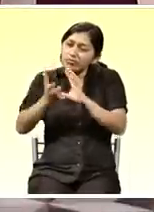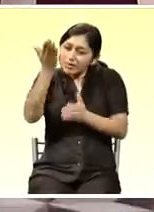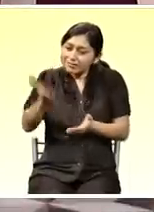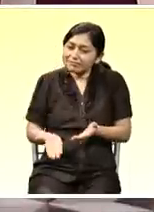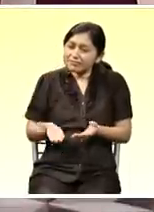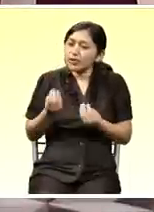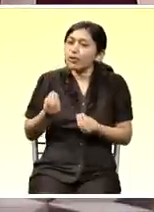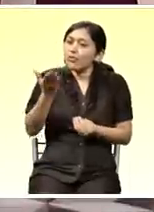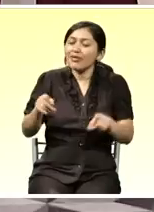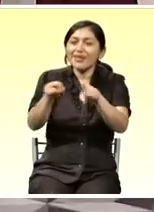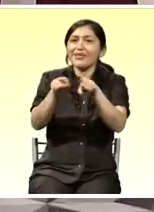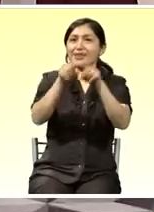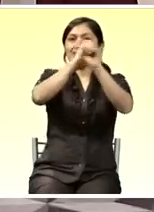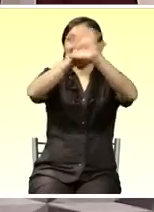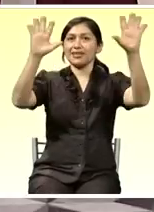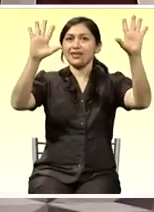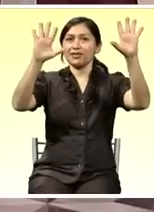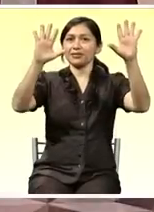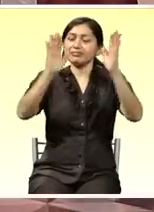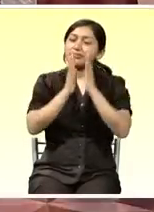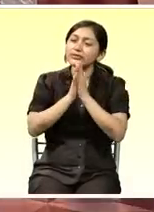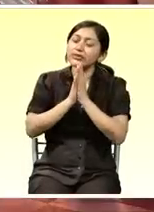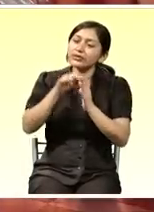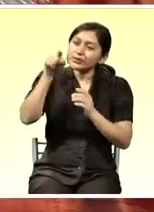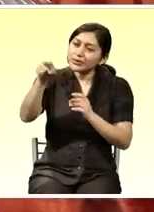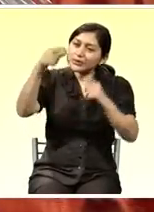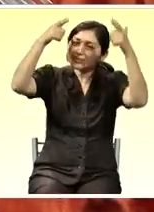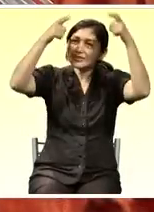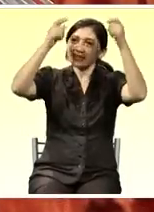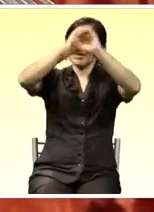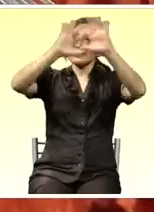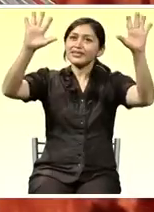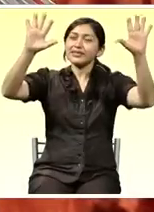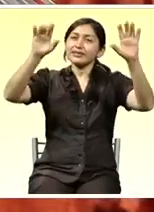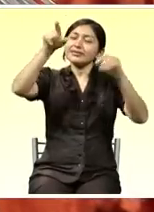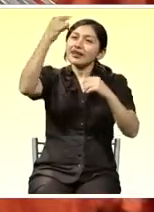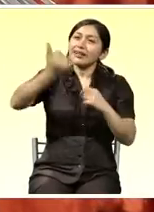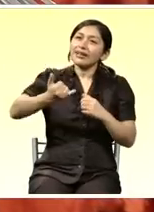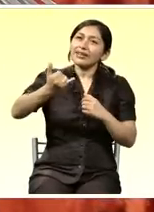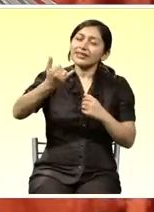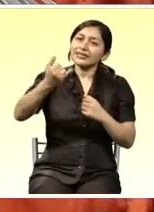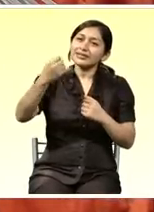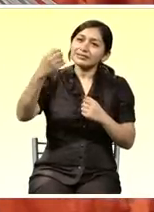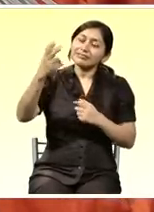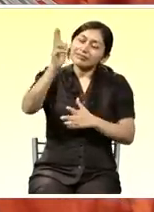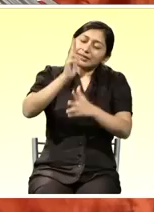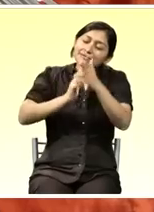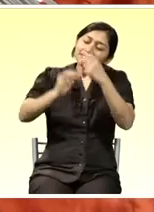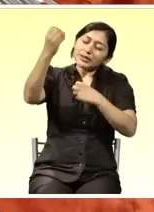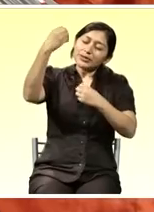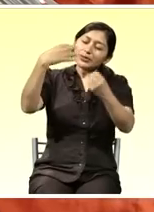cielo. Influye, soberana reina, desde ese hermoso cielo con la luz de tus